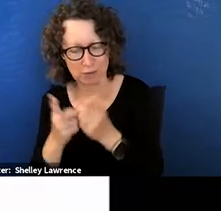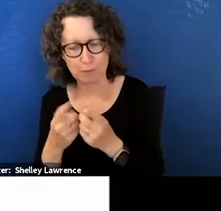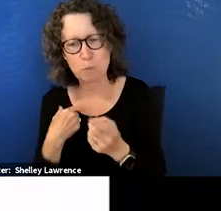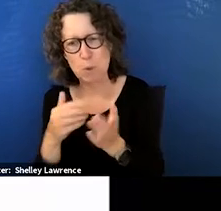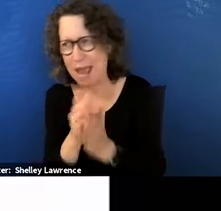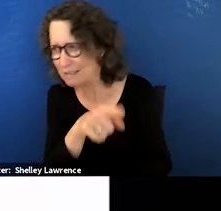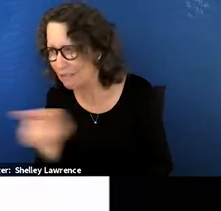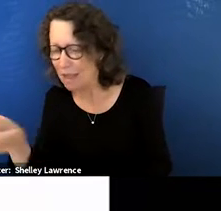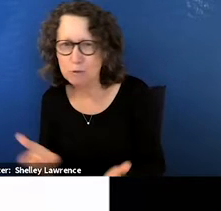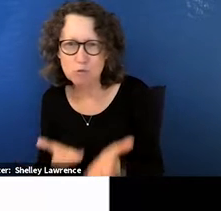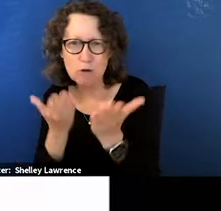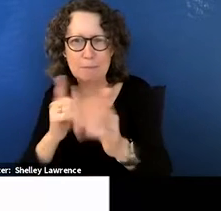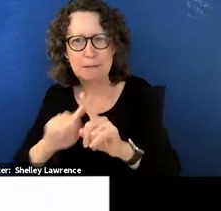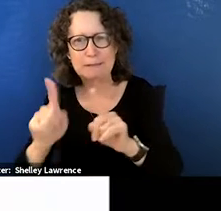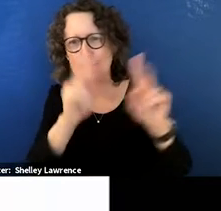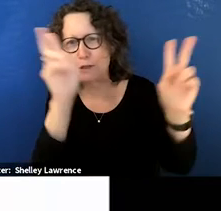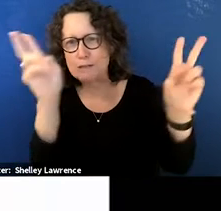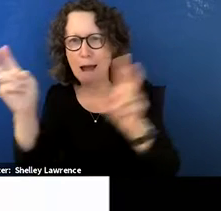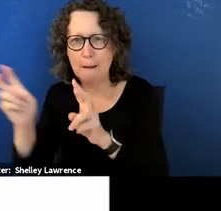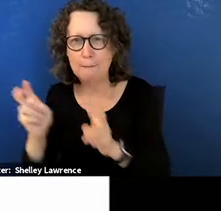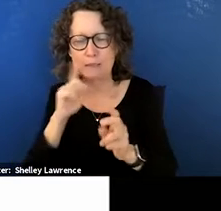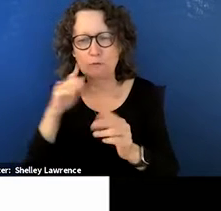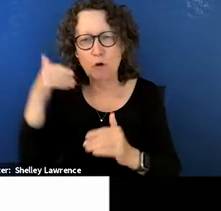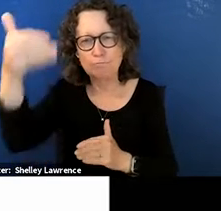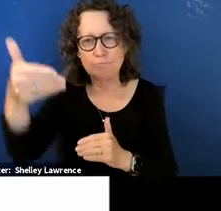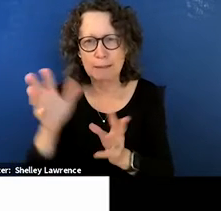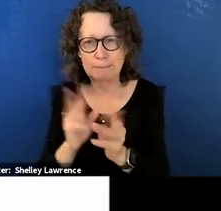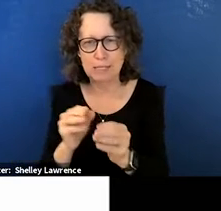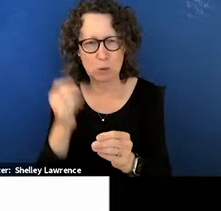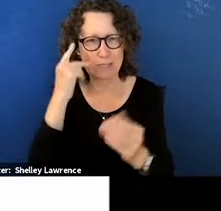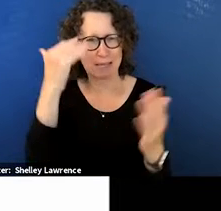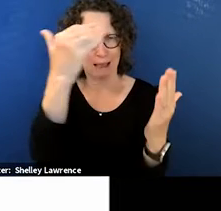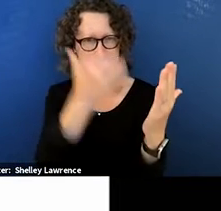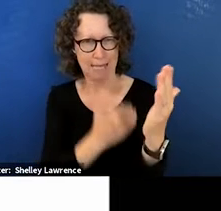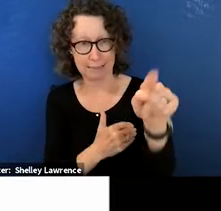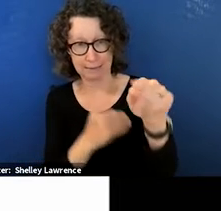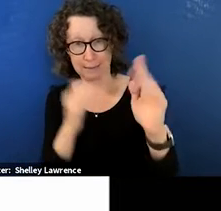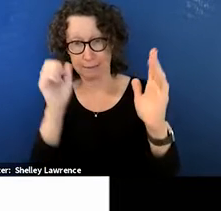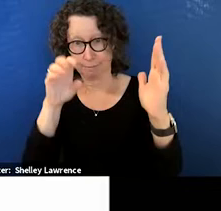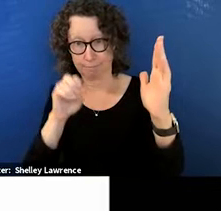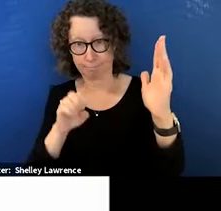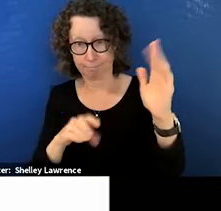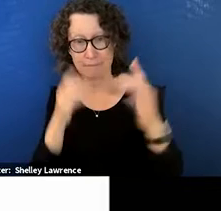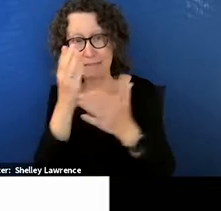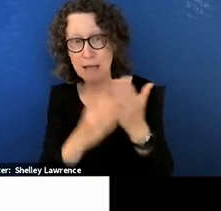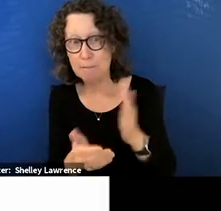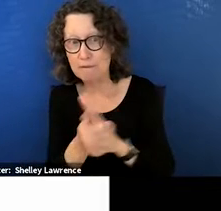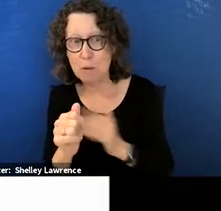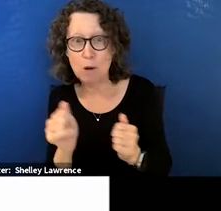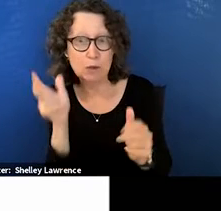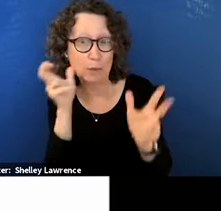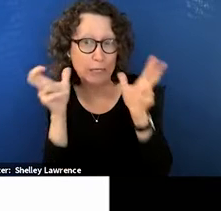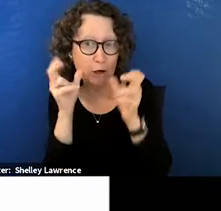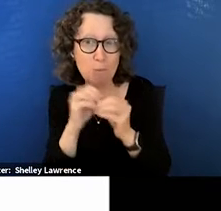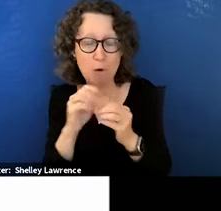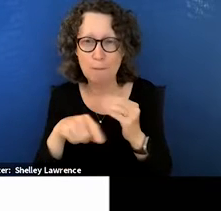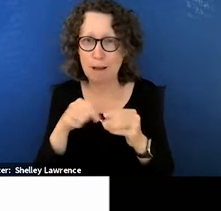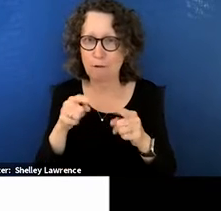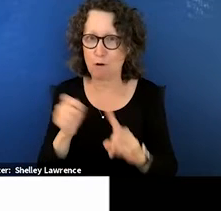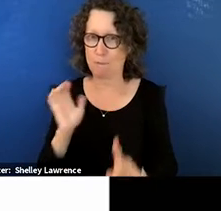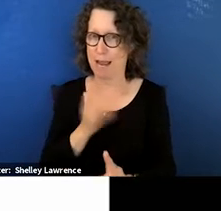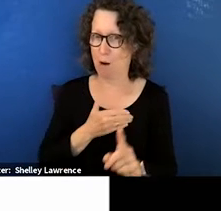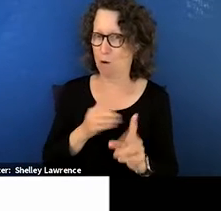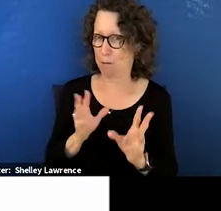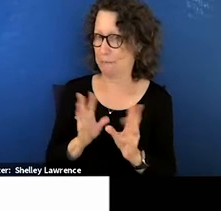del distrito. Y nosotros le pedimos que recomienden temas futuros para nuestras reuniones futuras. Y ustedes verán aquí una lista de algunos de los temas que desean escuchar